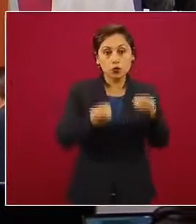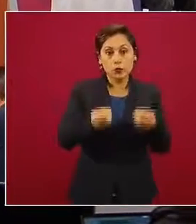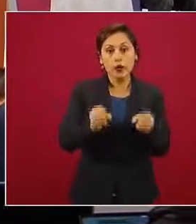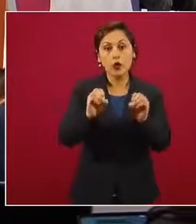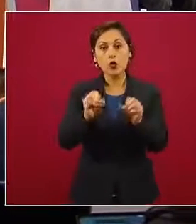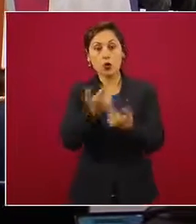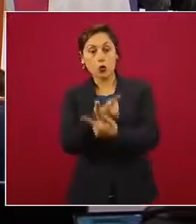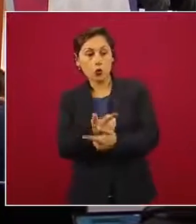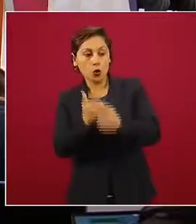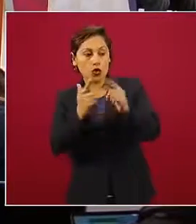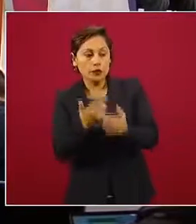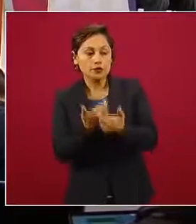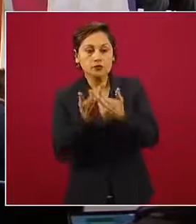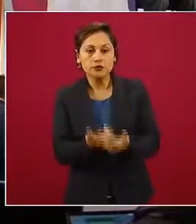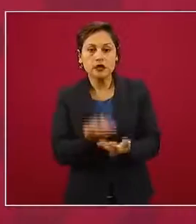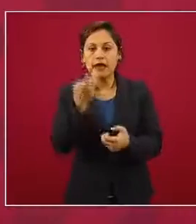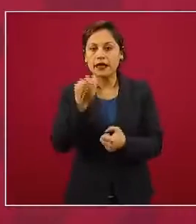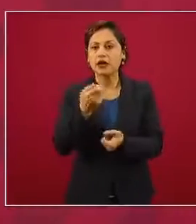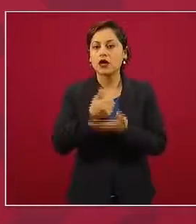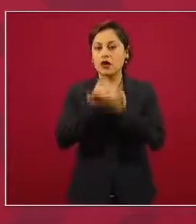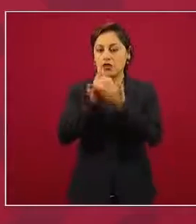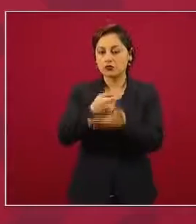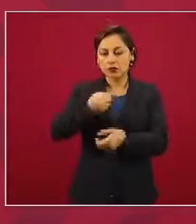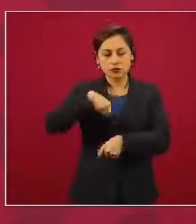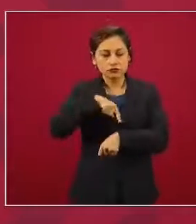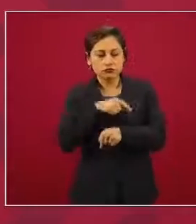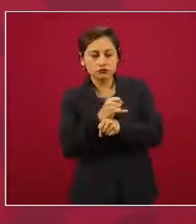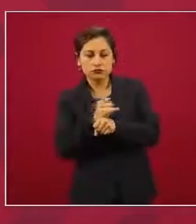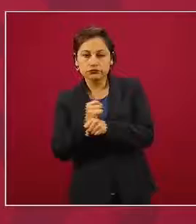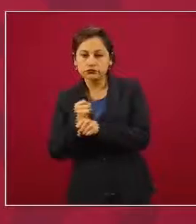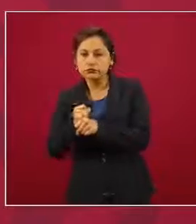con personas que necesitan atención